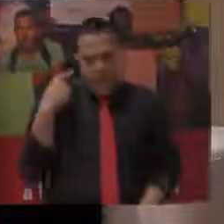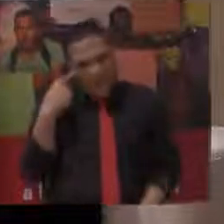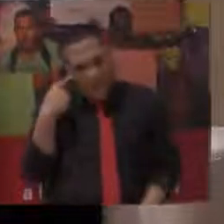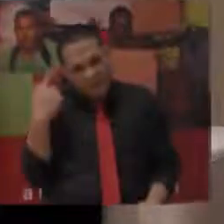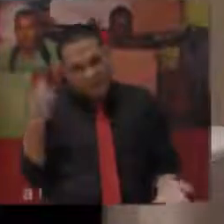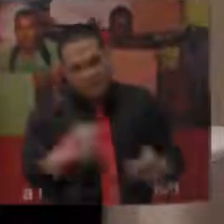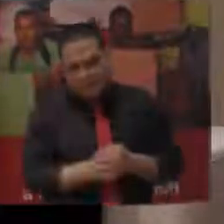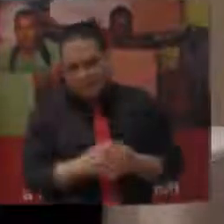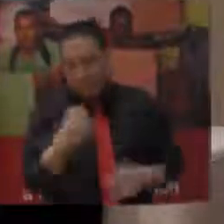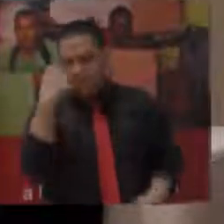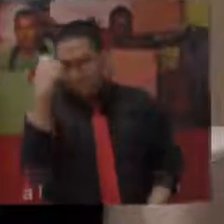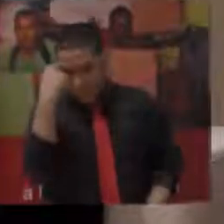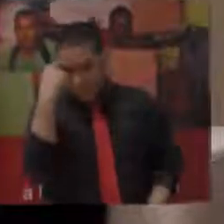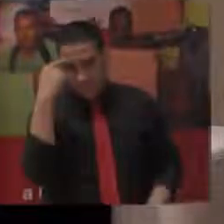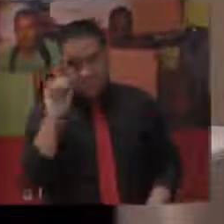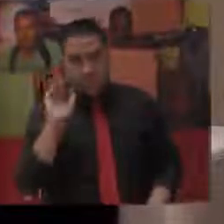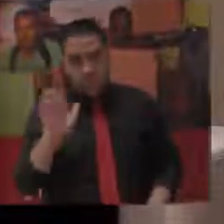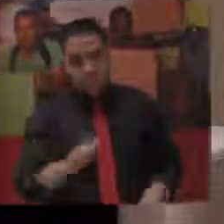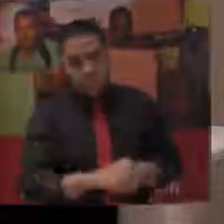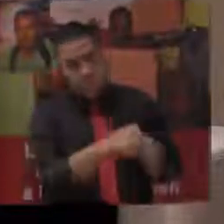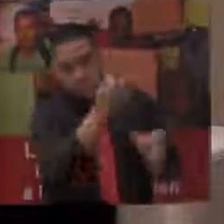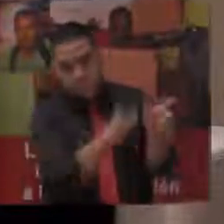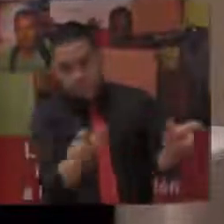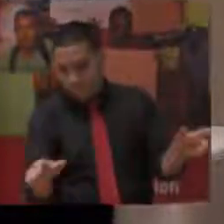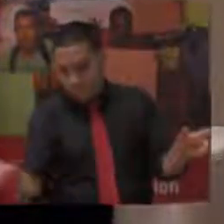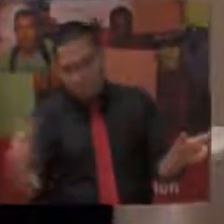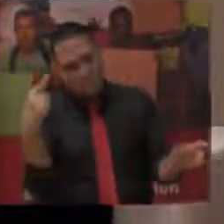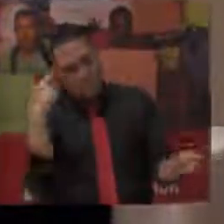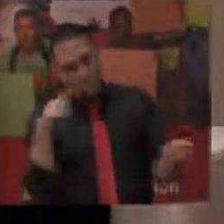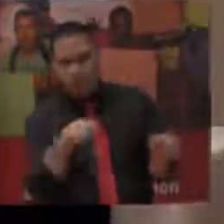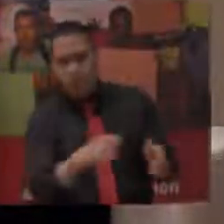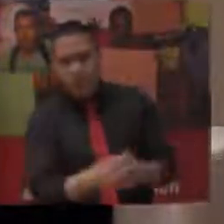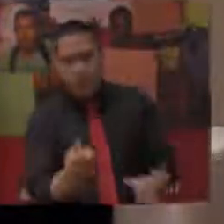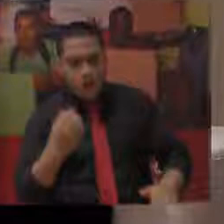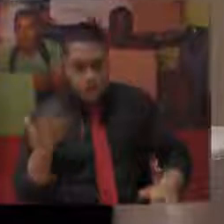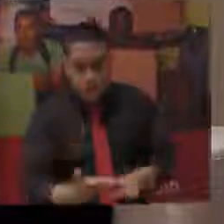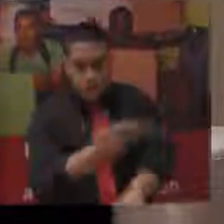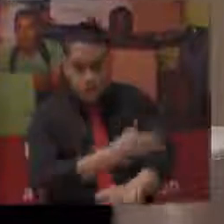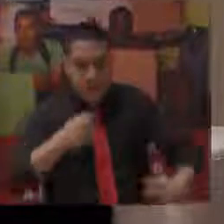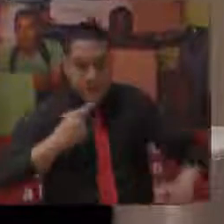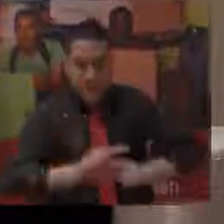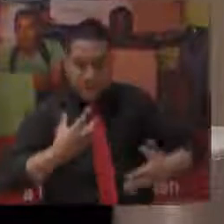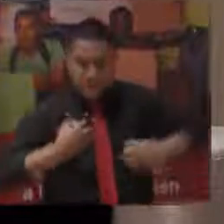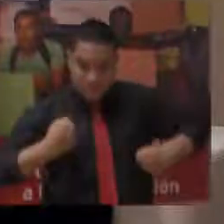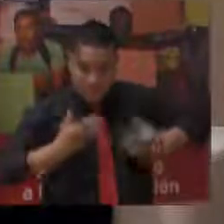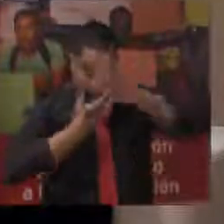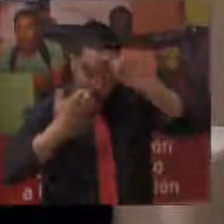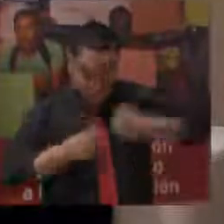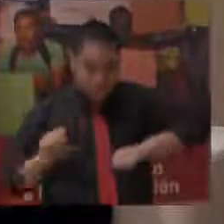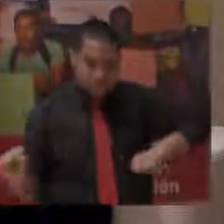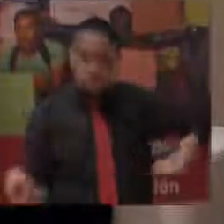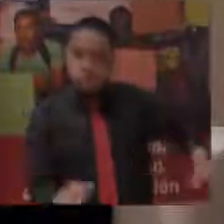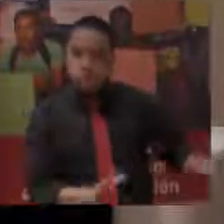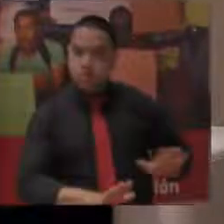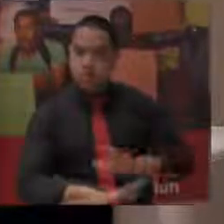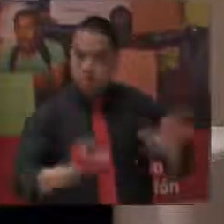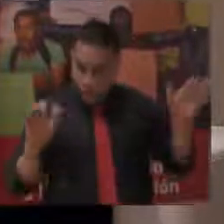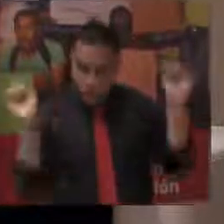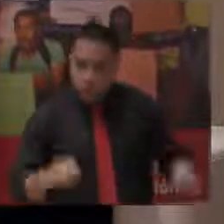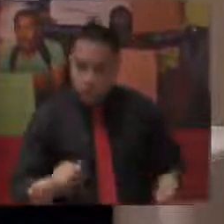tiene sobre aquellas personas que han dejado las armas, sobre los excombatientes, y es posible que la